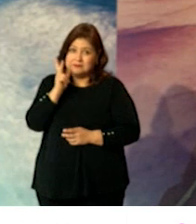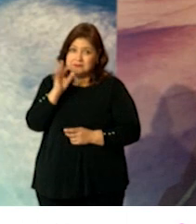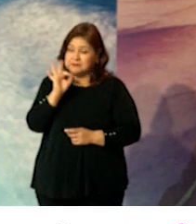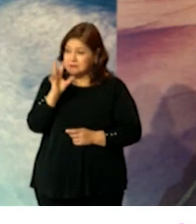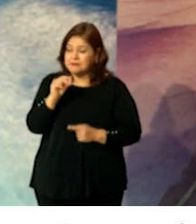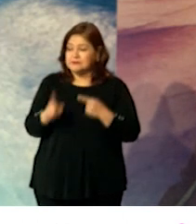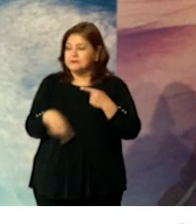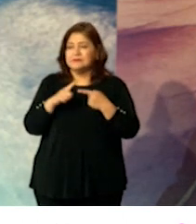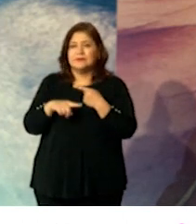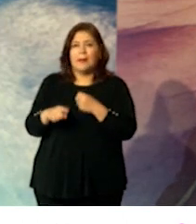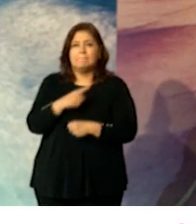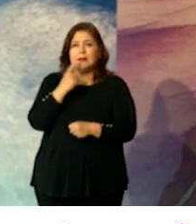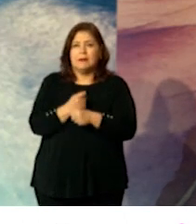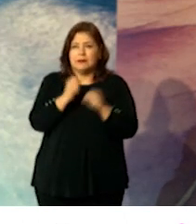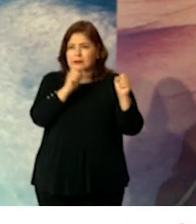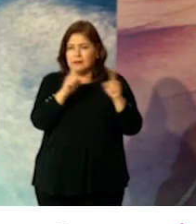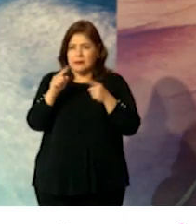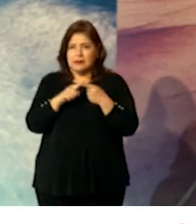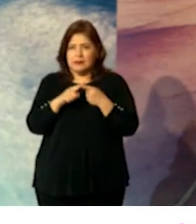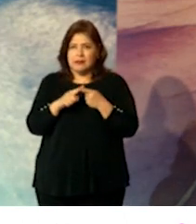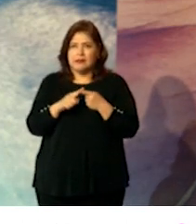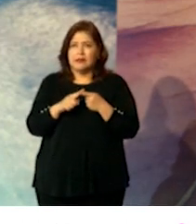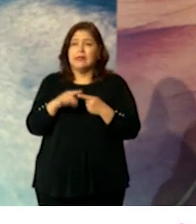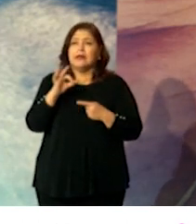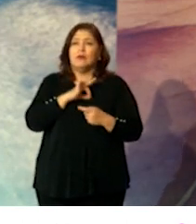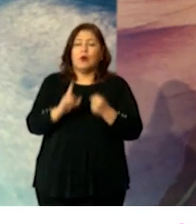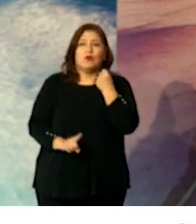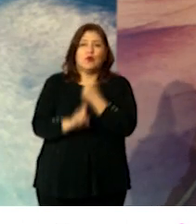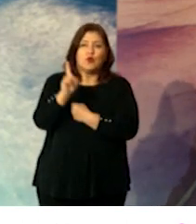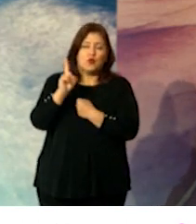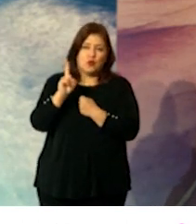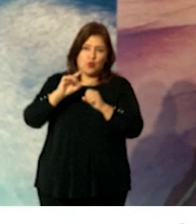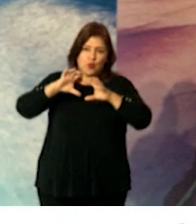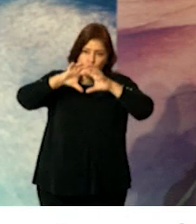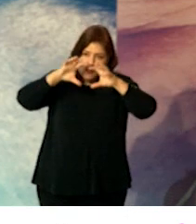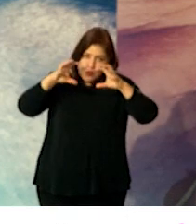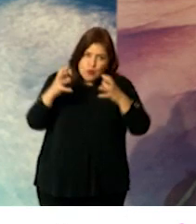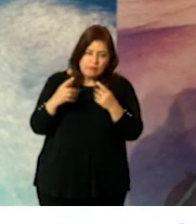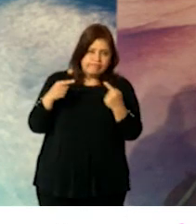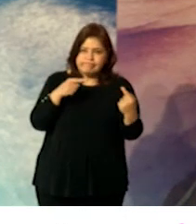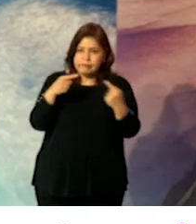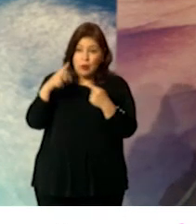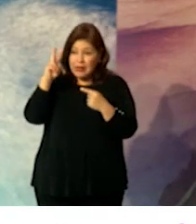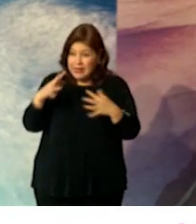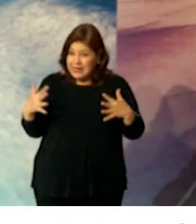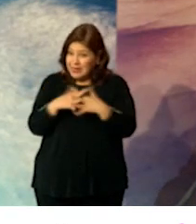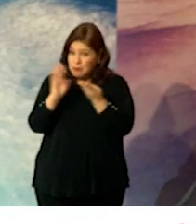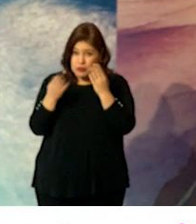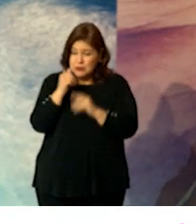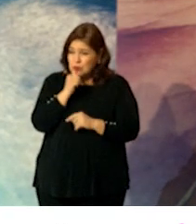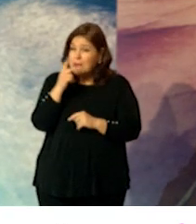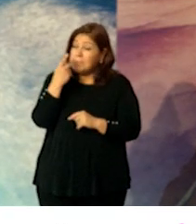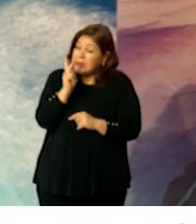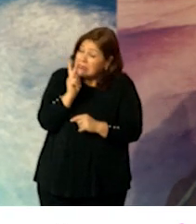digo. Primero, es el tema de conflictividad global. Estamos no en una guerra mundial, pero sí en un mundo en